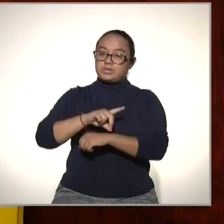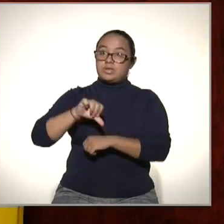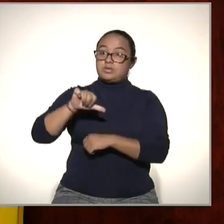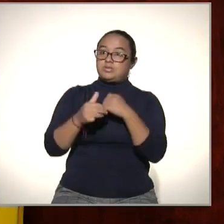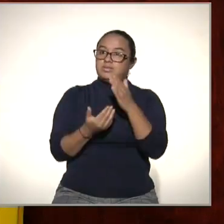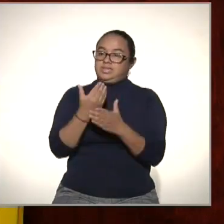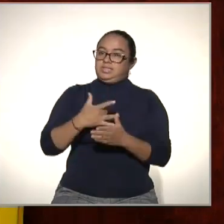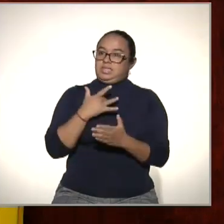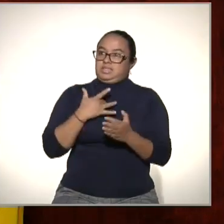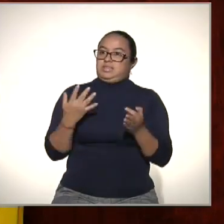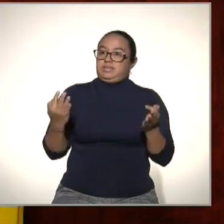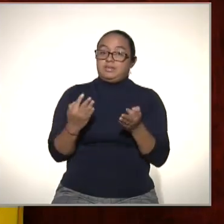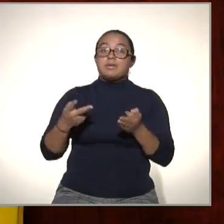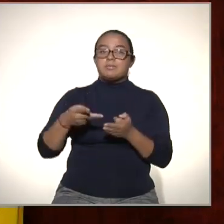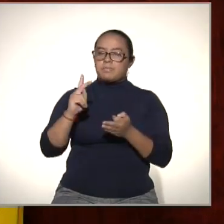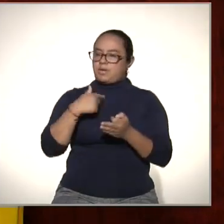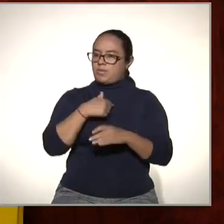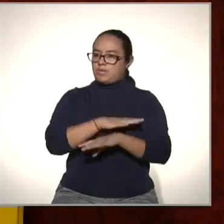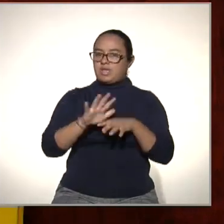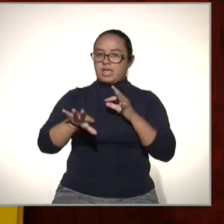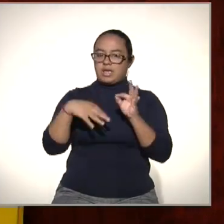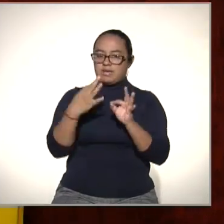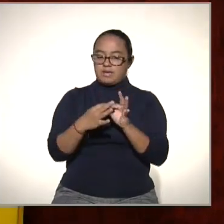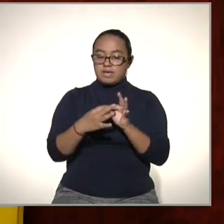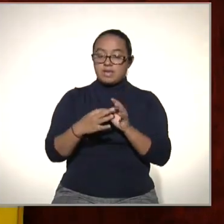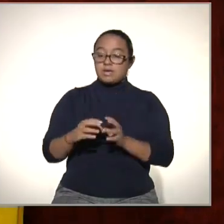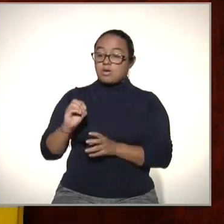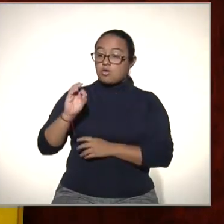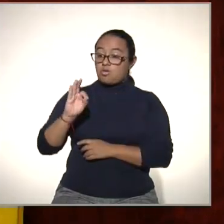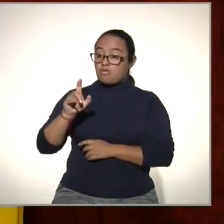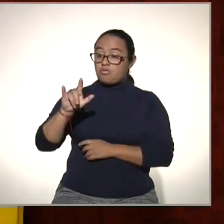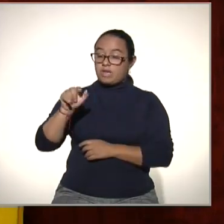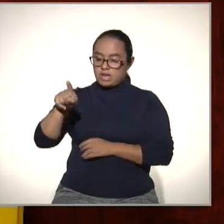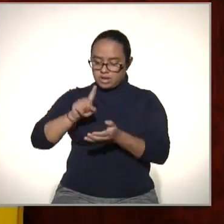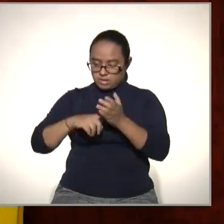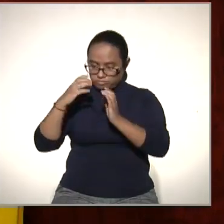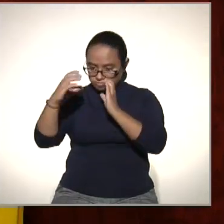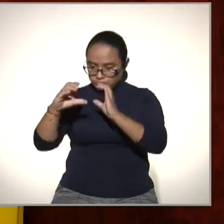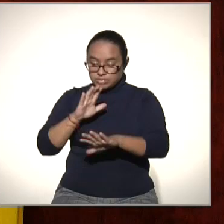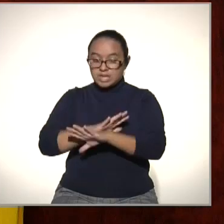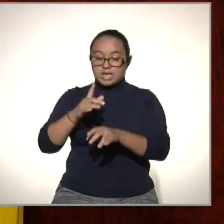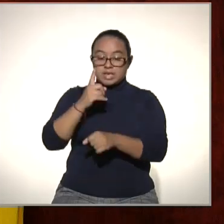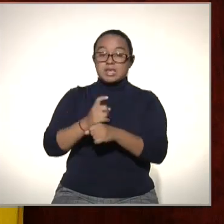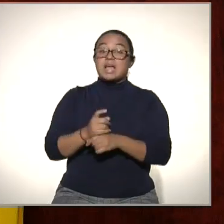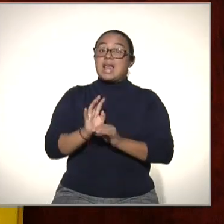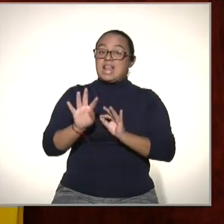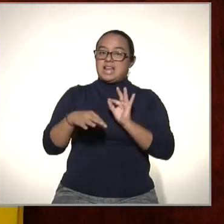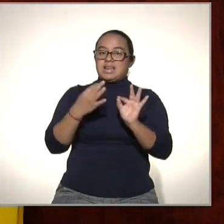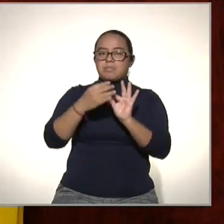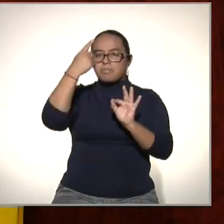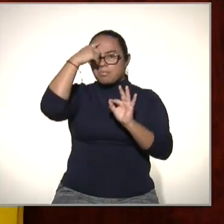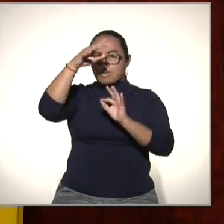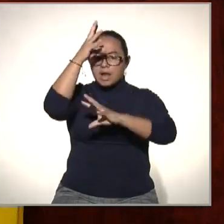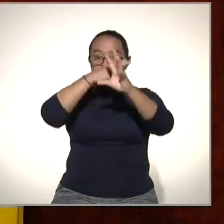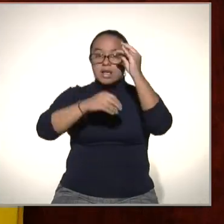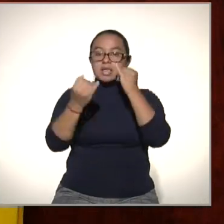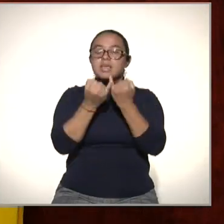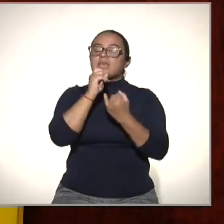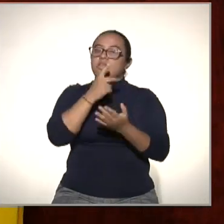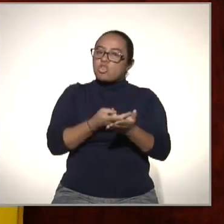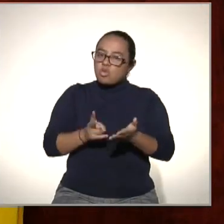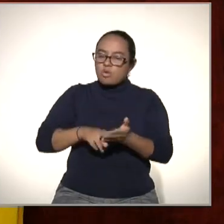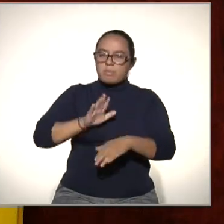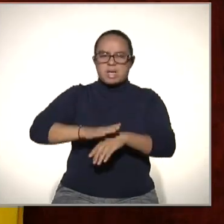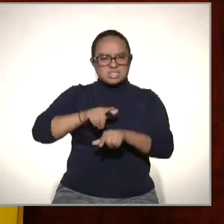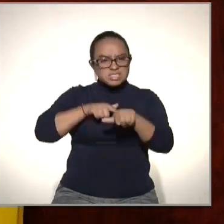mañana muy fría, pero ya estoy aquí listísima. Ofelia Acevedo ya fue de las primeras en comentar y nos dice lista para aprender y reaprender.